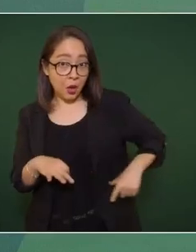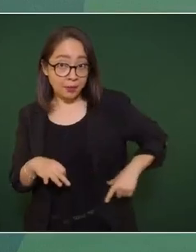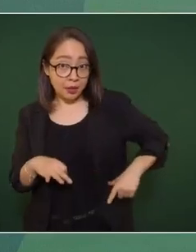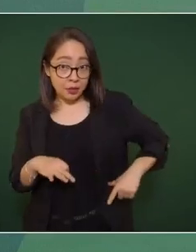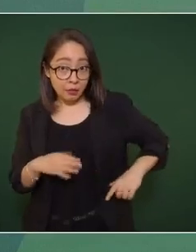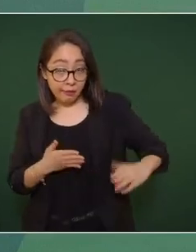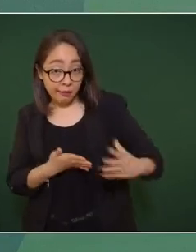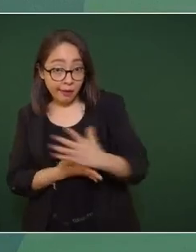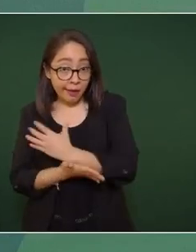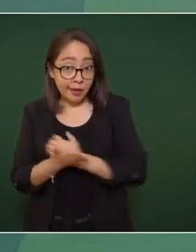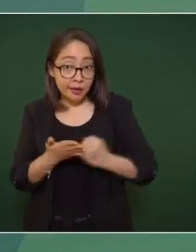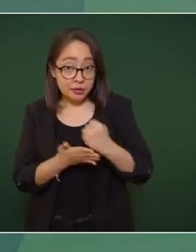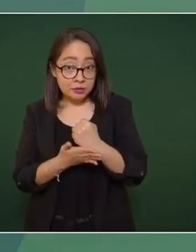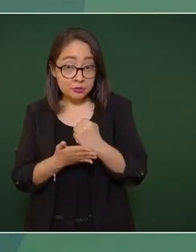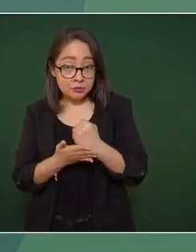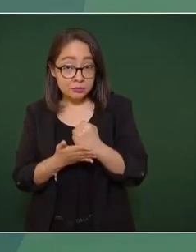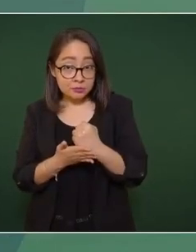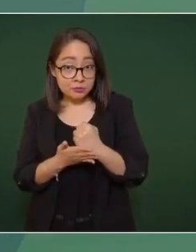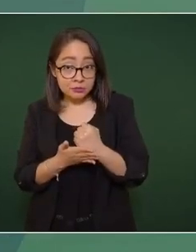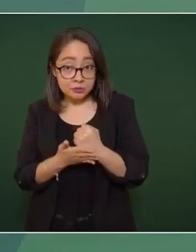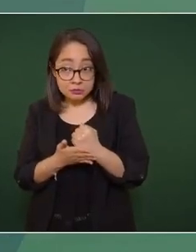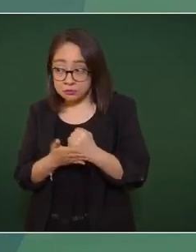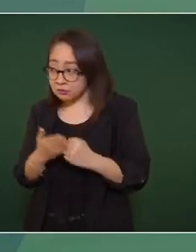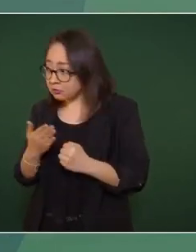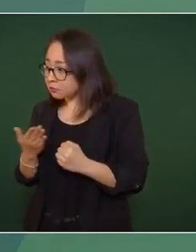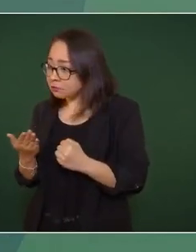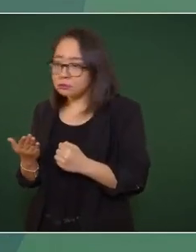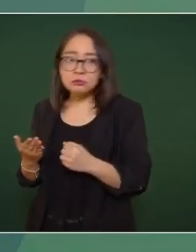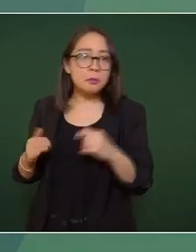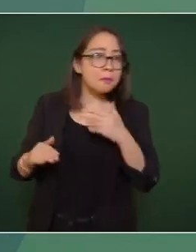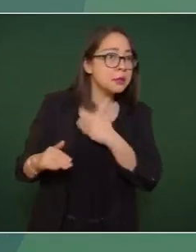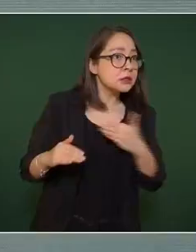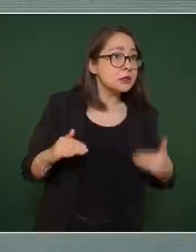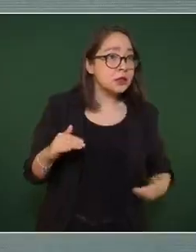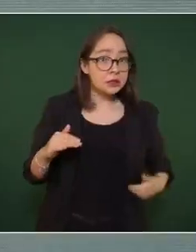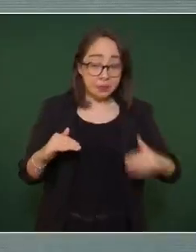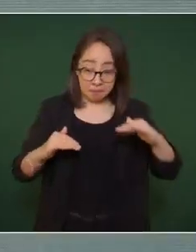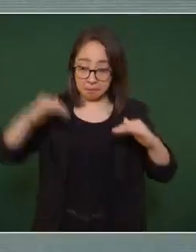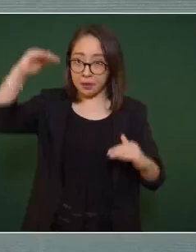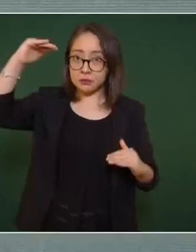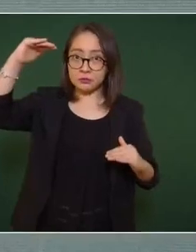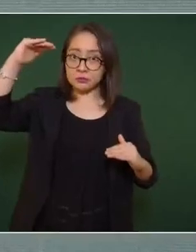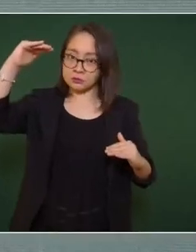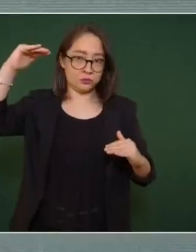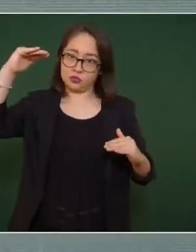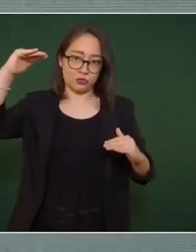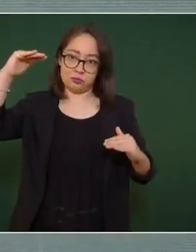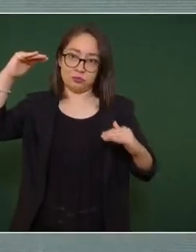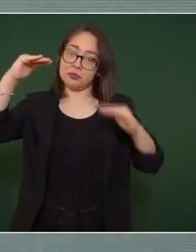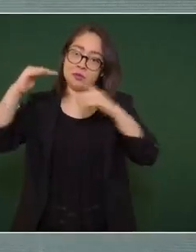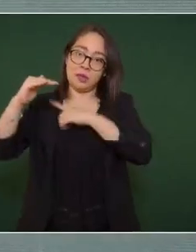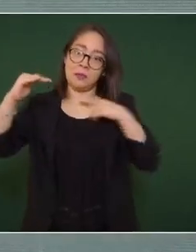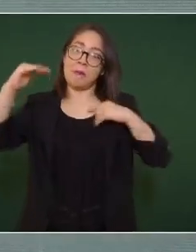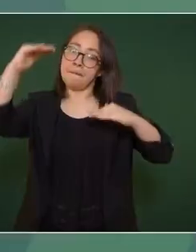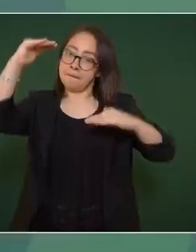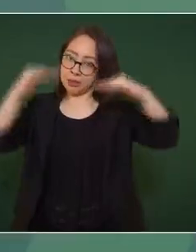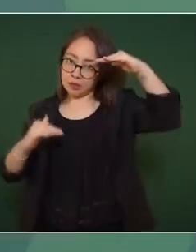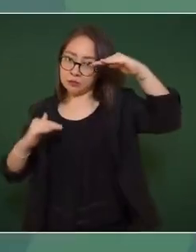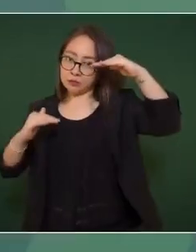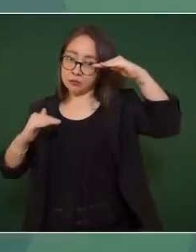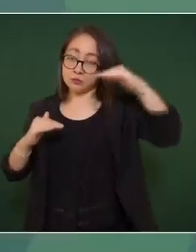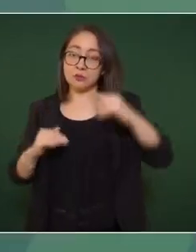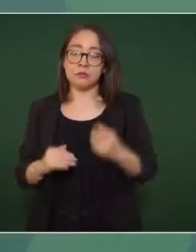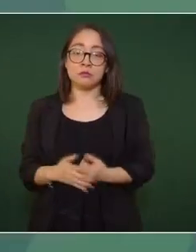ganar más que lo que obtiene el presidente de la República. Y ellos,